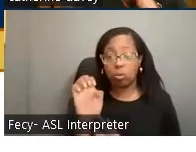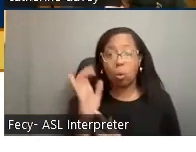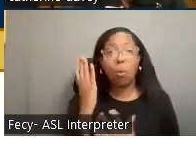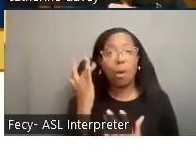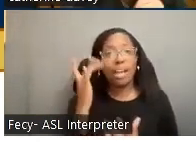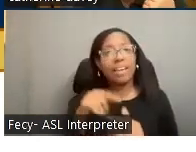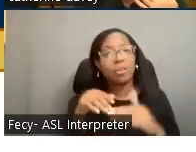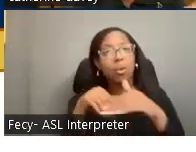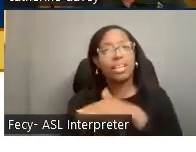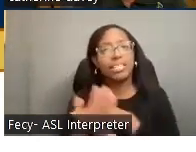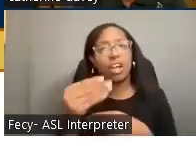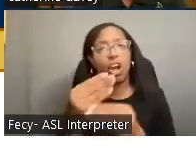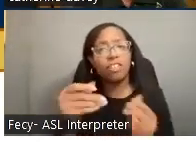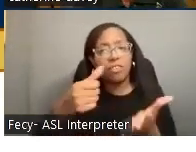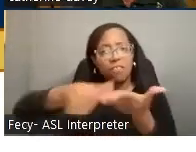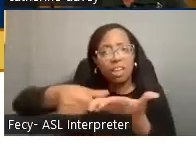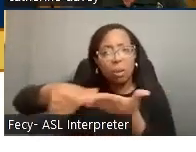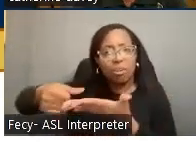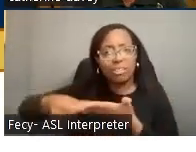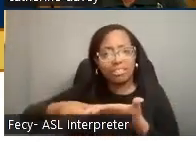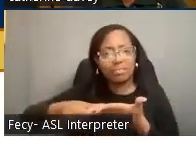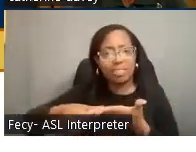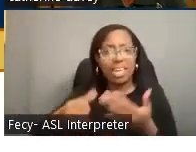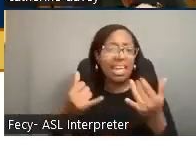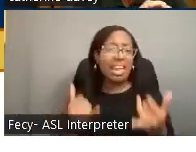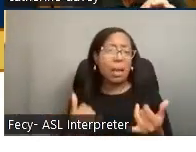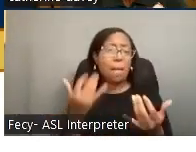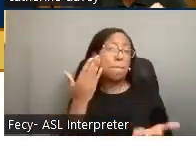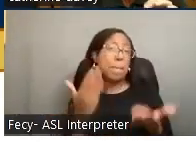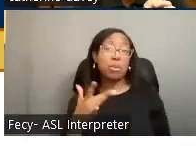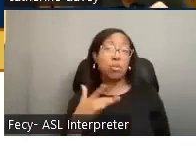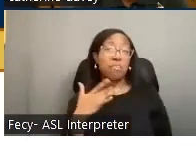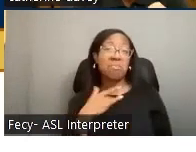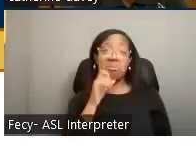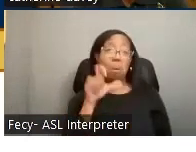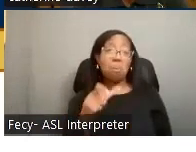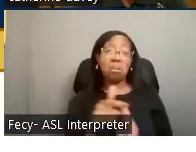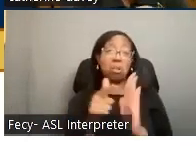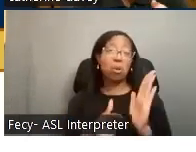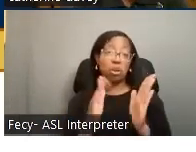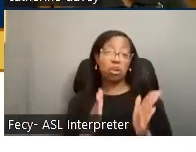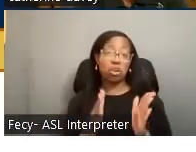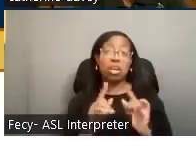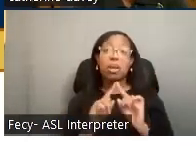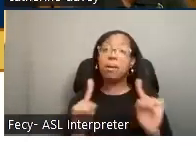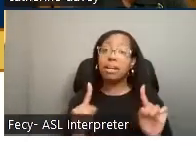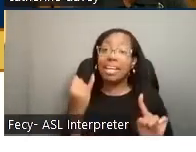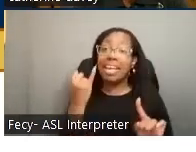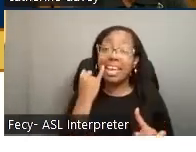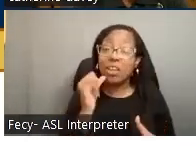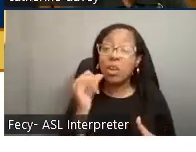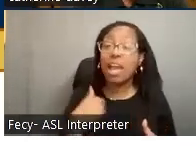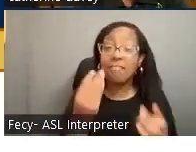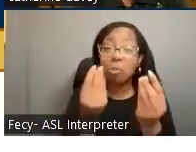que también mandar a hacerse las huellas digitales. ¿Lo pueden hacer solo? ¿Necesitan un abogado? Porque recuerden, si no